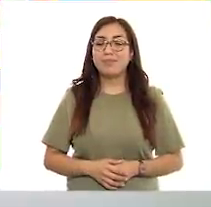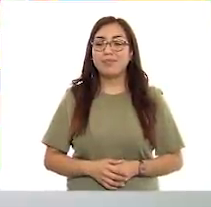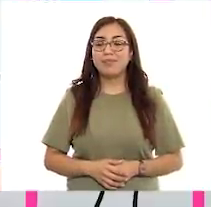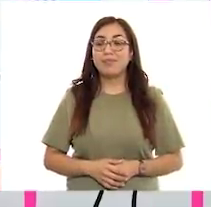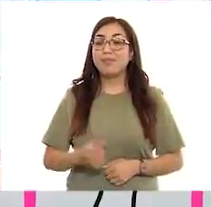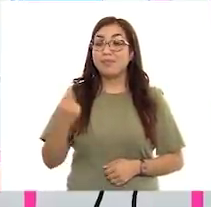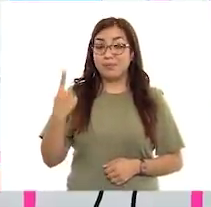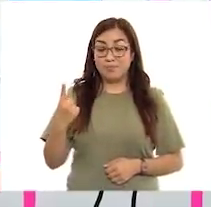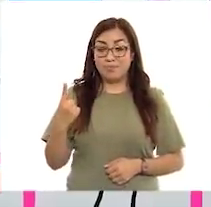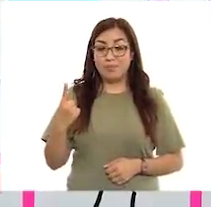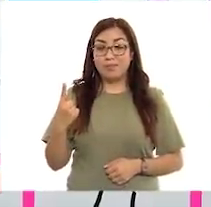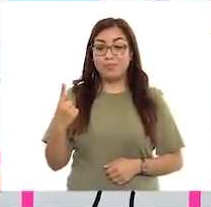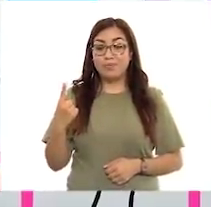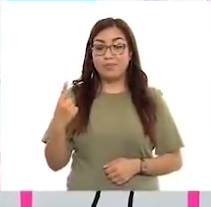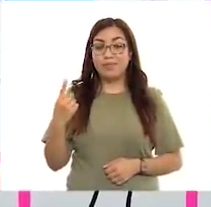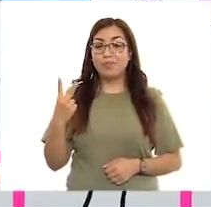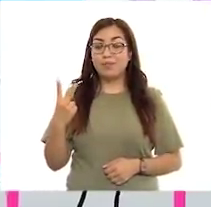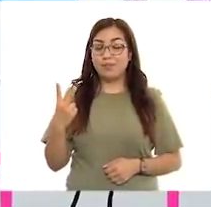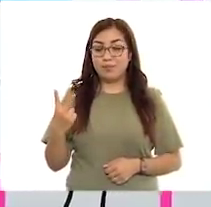¡Sí! Uno.